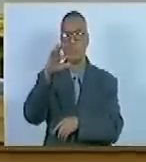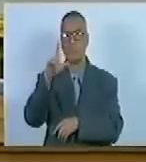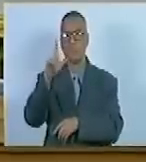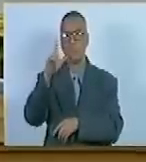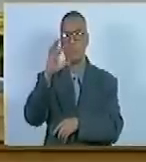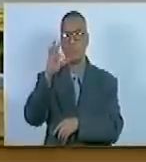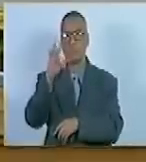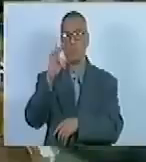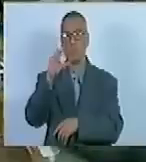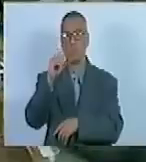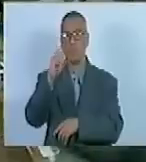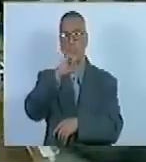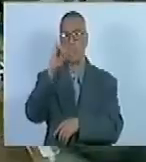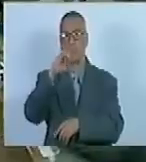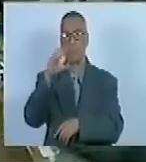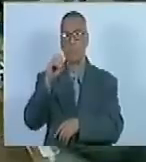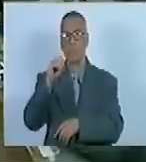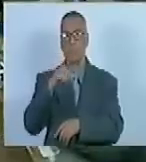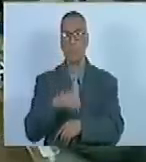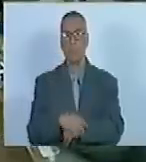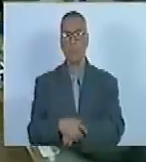Jesurún.